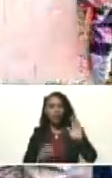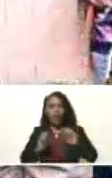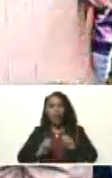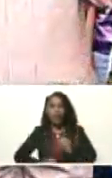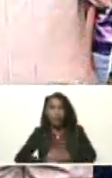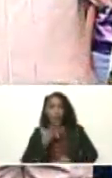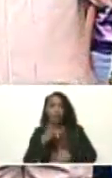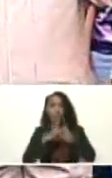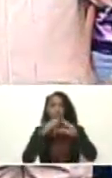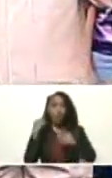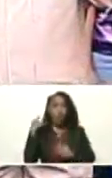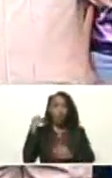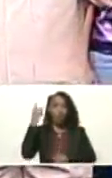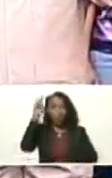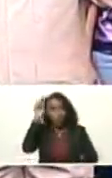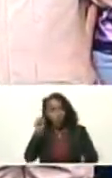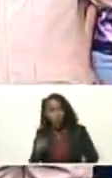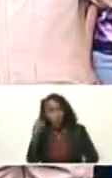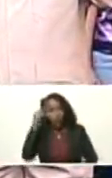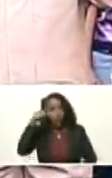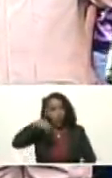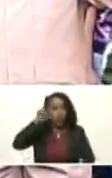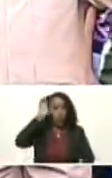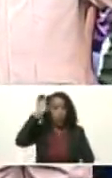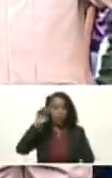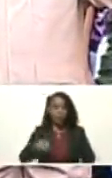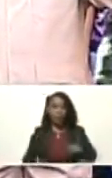renaciendo todos los días de la patria